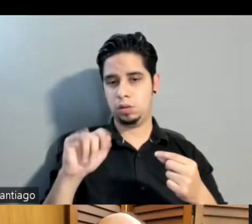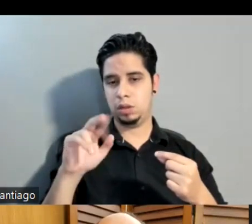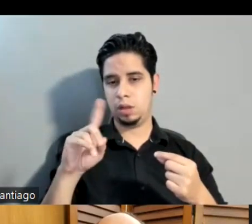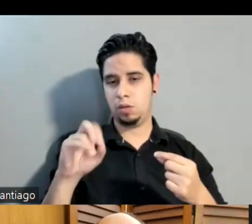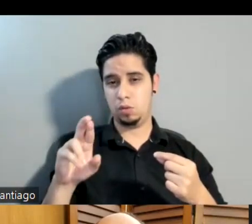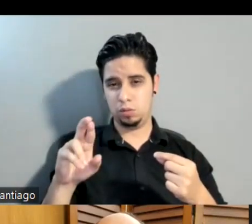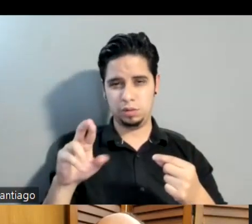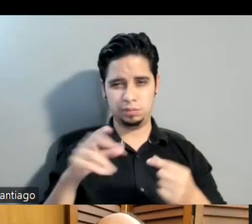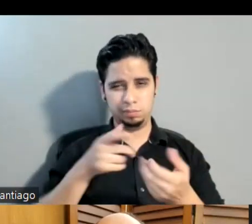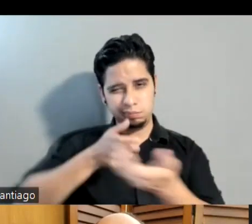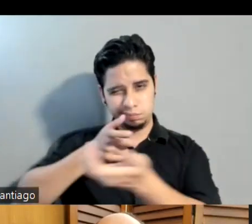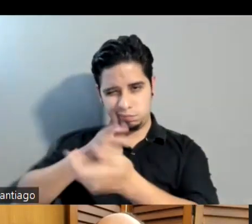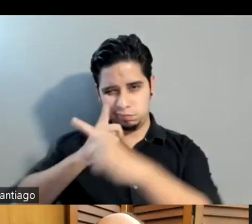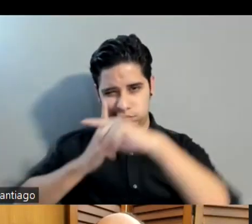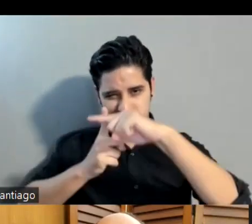francotirador,